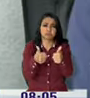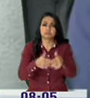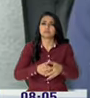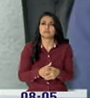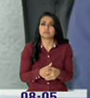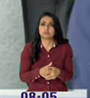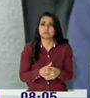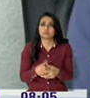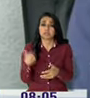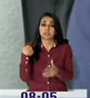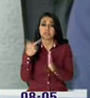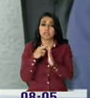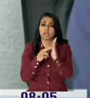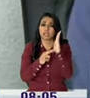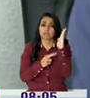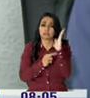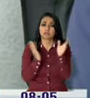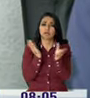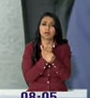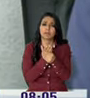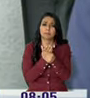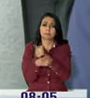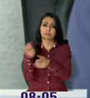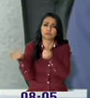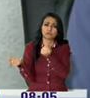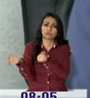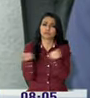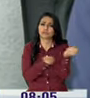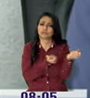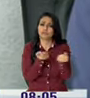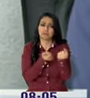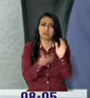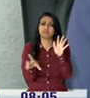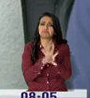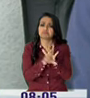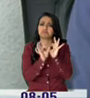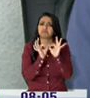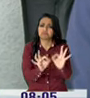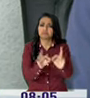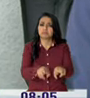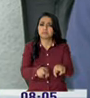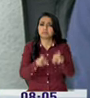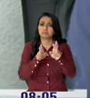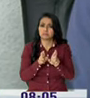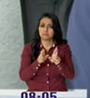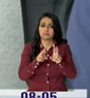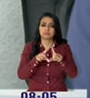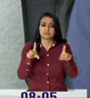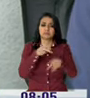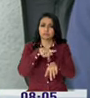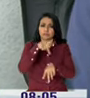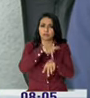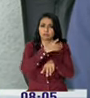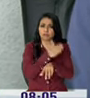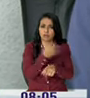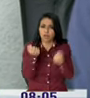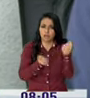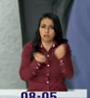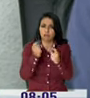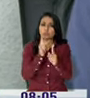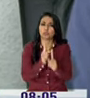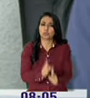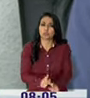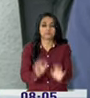los requisitos, tenemos las carpetas de ellos aquí como conductores legales, con el título que le acredita y los puntos